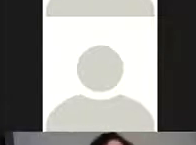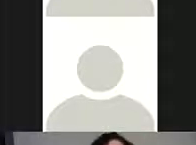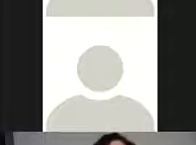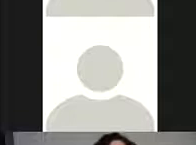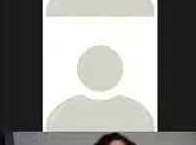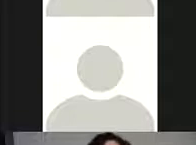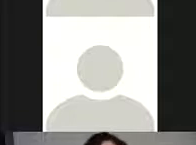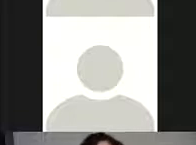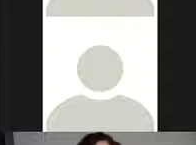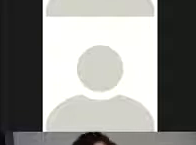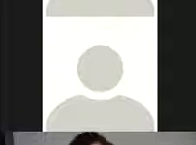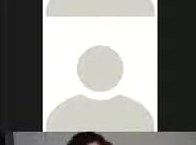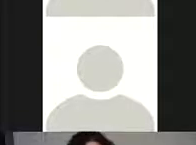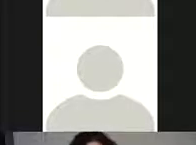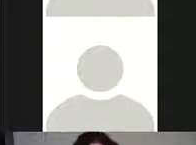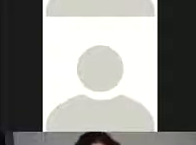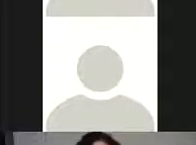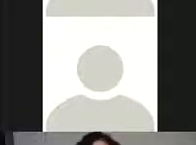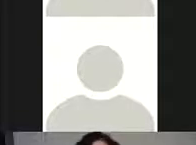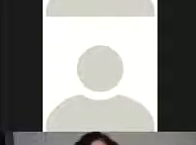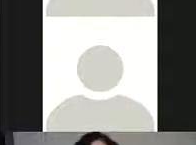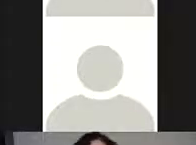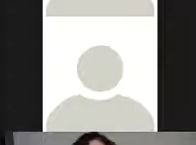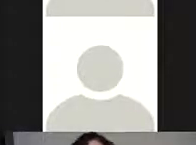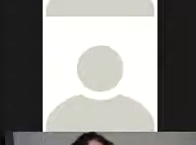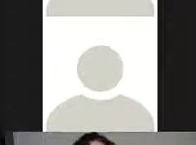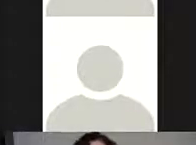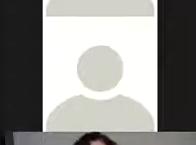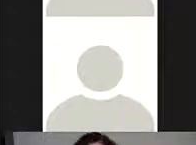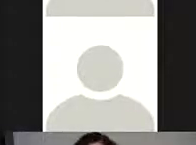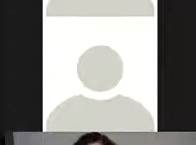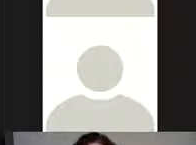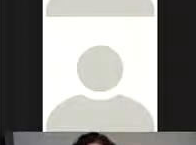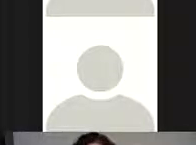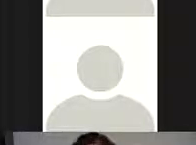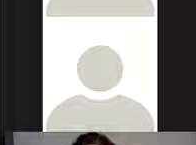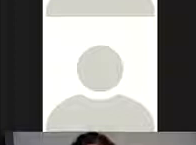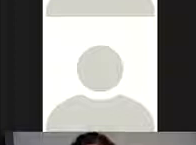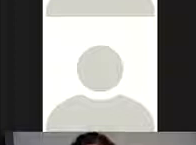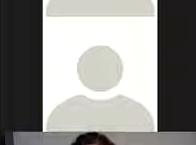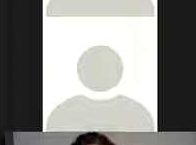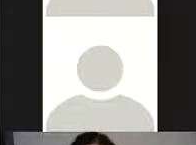es decir, en la medida, no sé si alguien me puede silenciar, por favor, hay alguien que está...